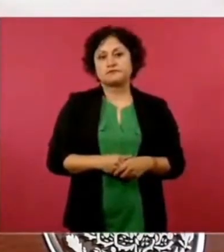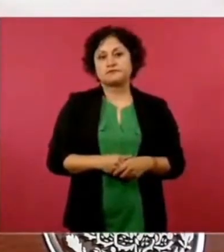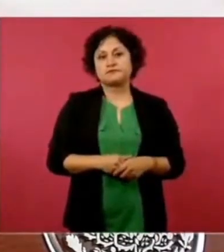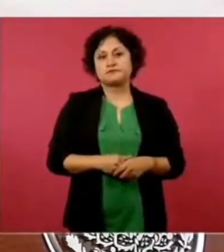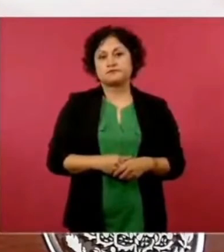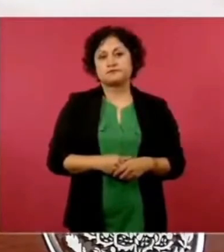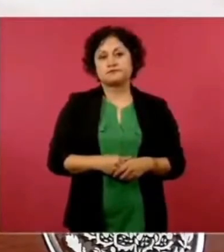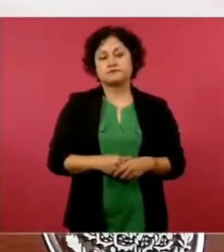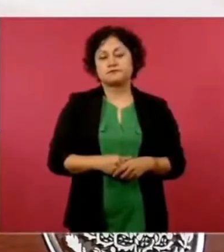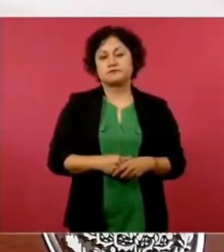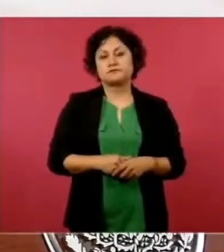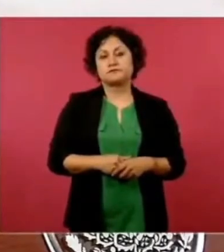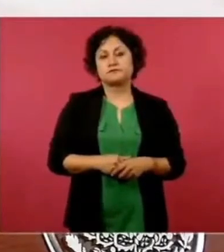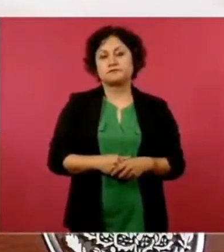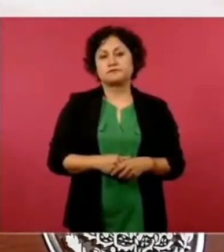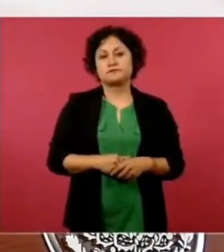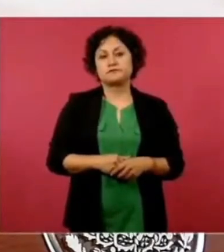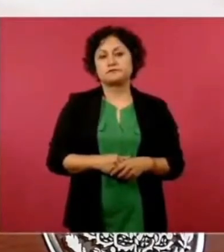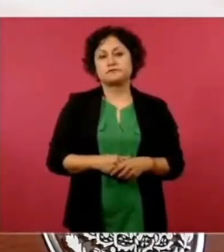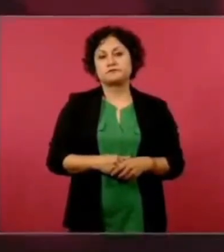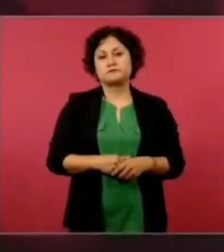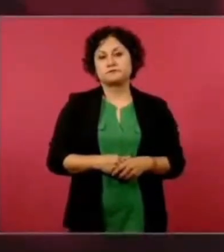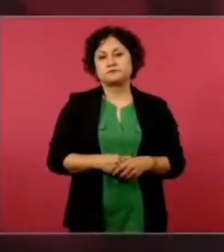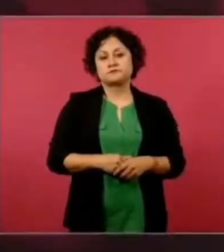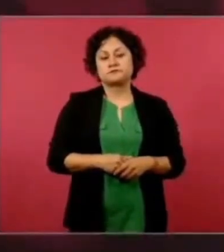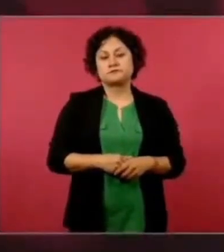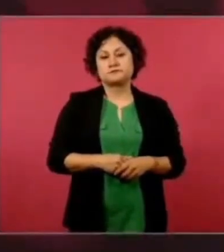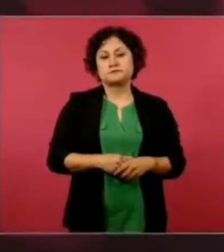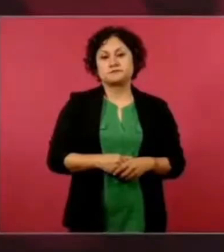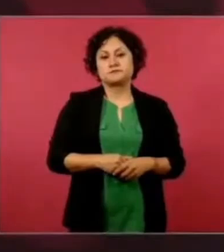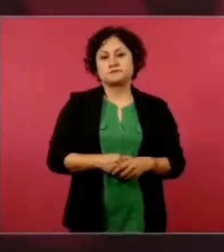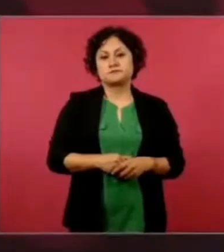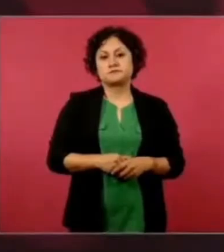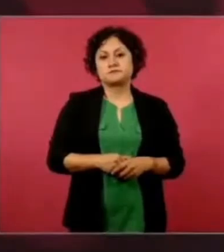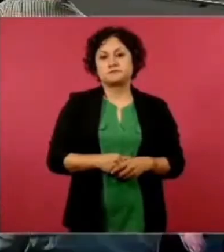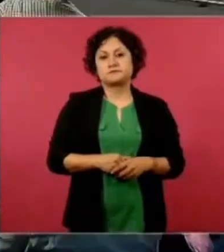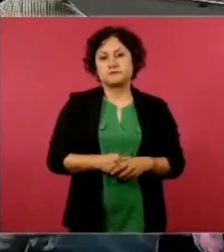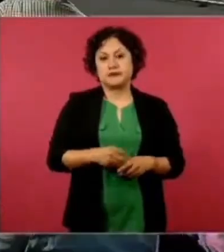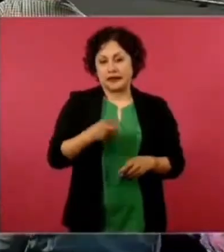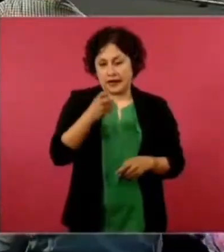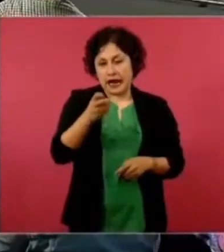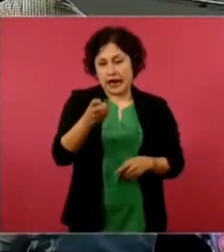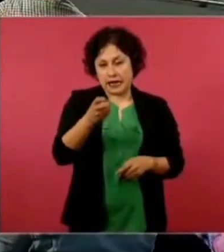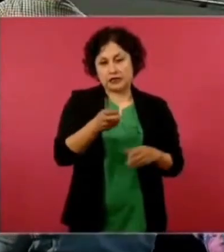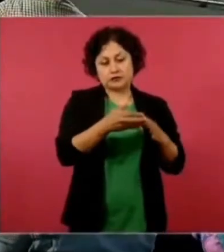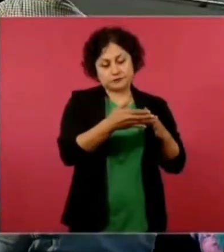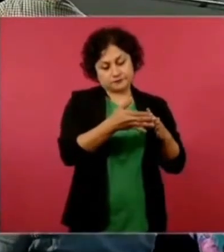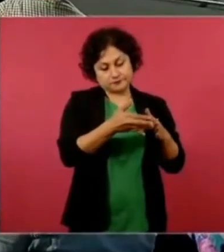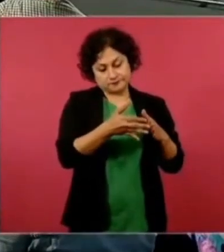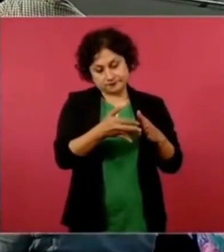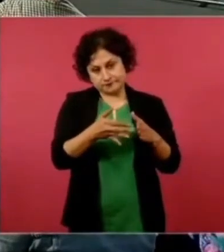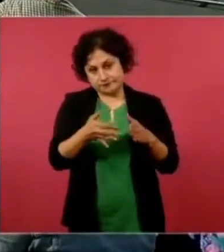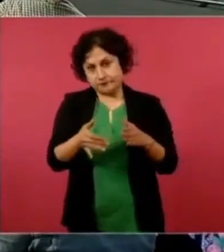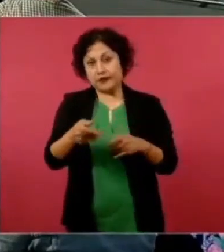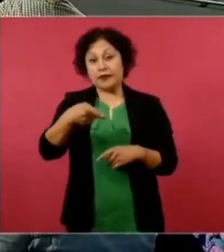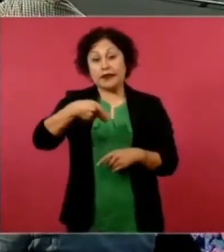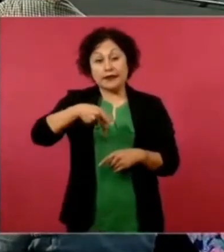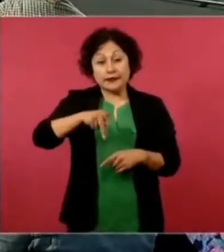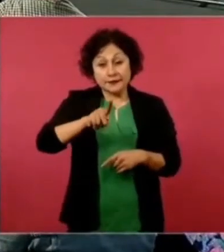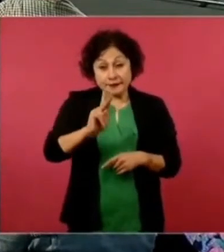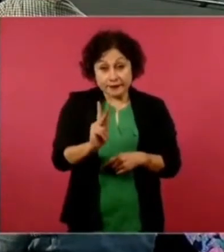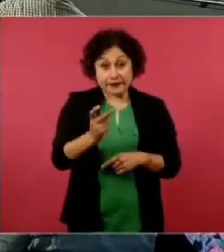Y bien, pero últimamente con este caso